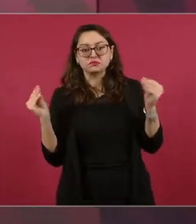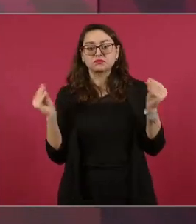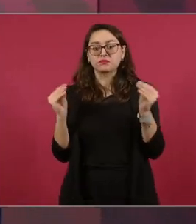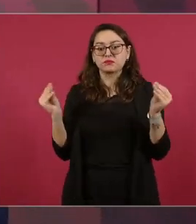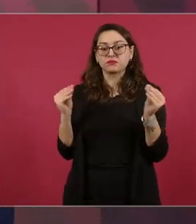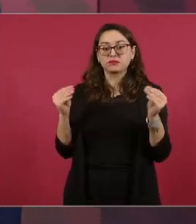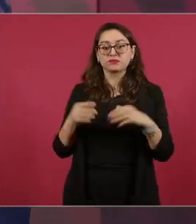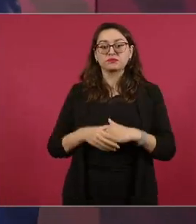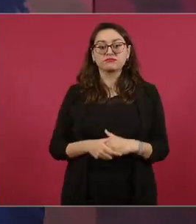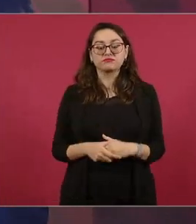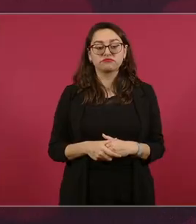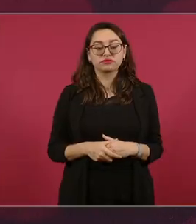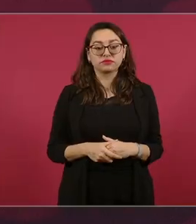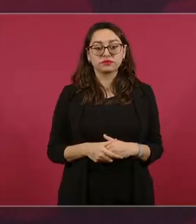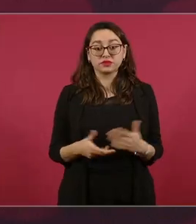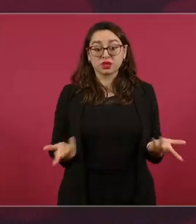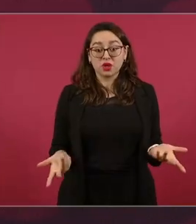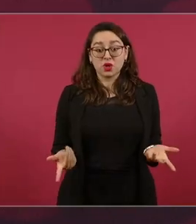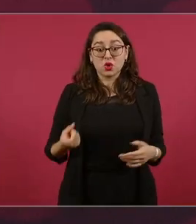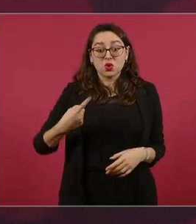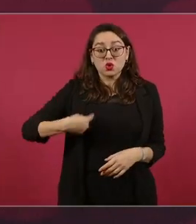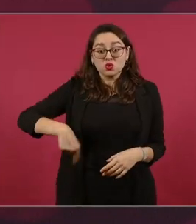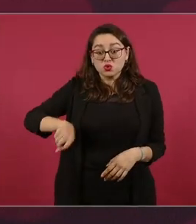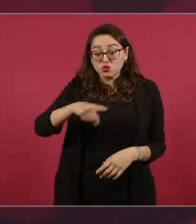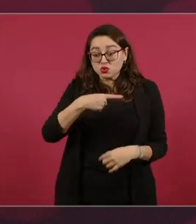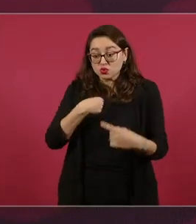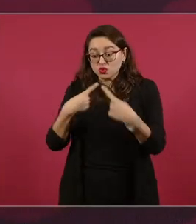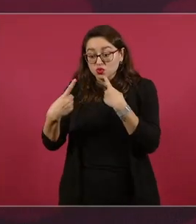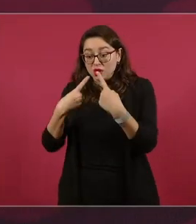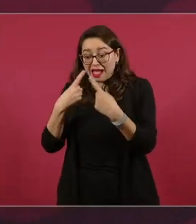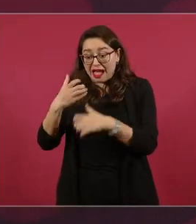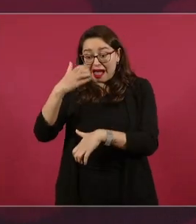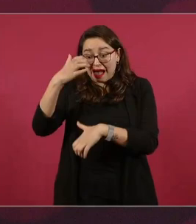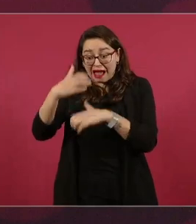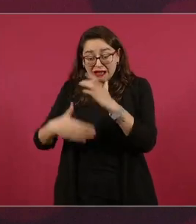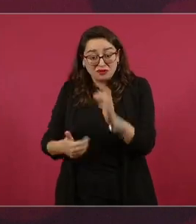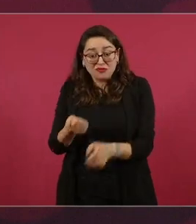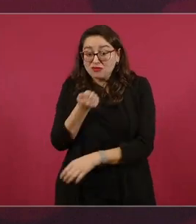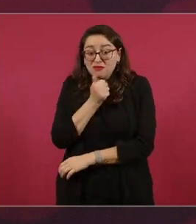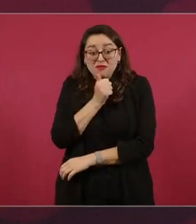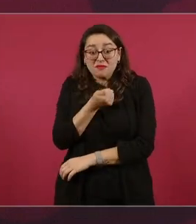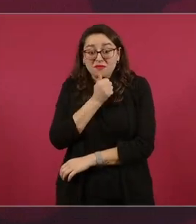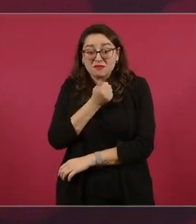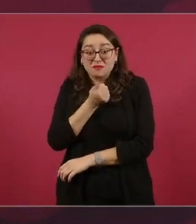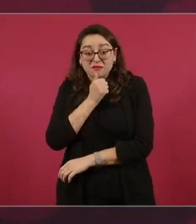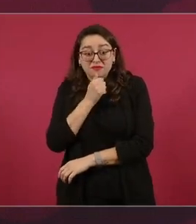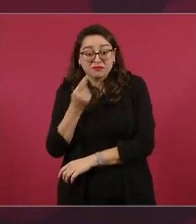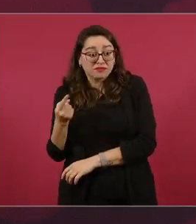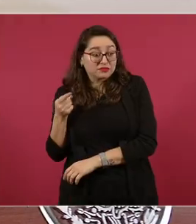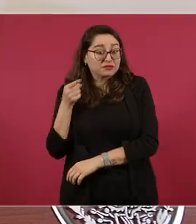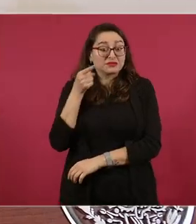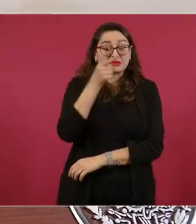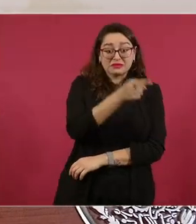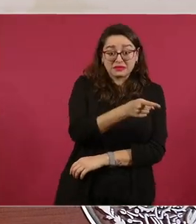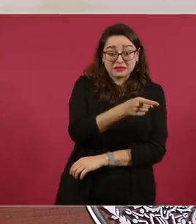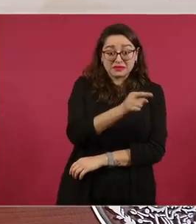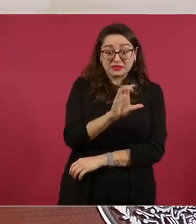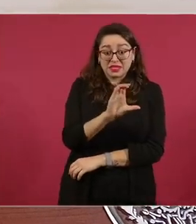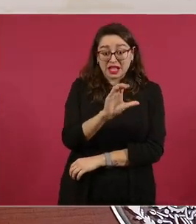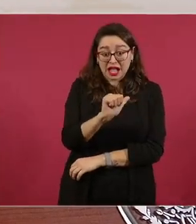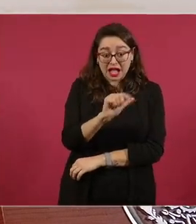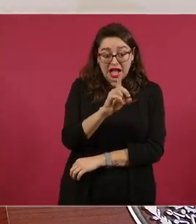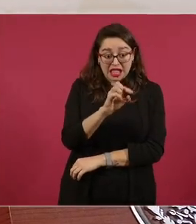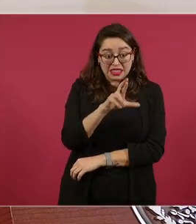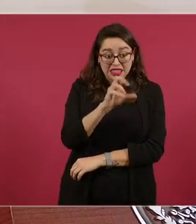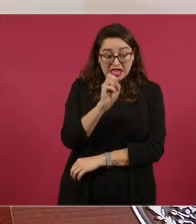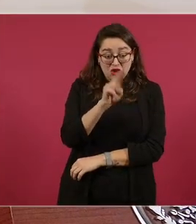y Calderón ya había puesto en su Twitter de que lo que yo